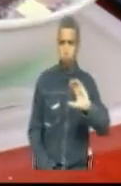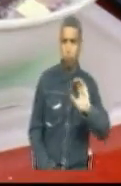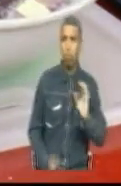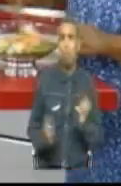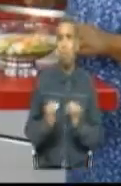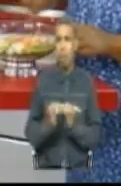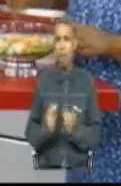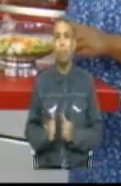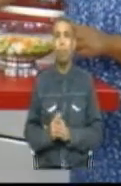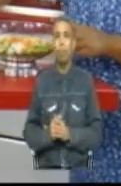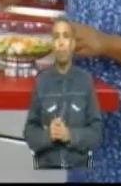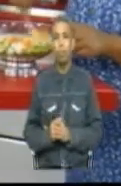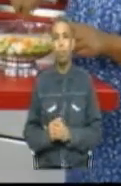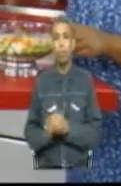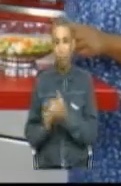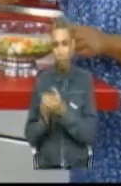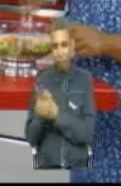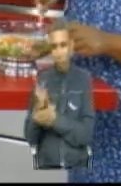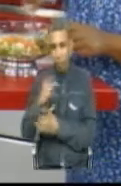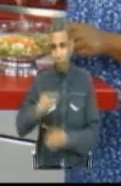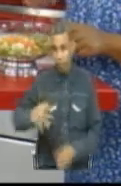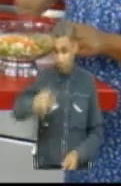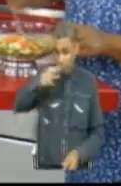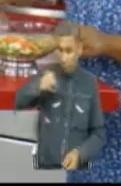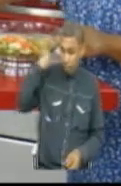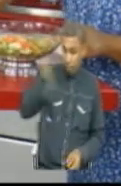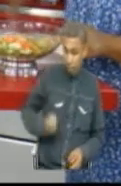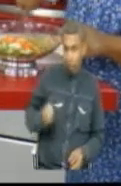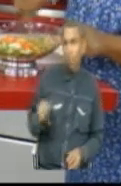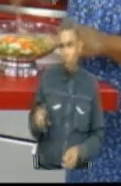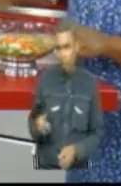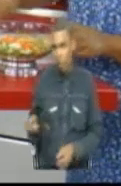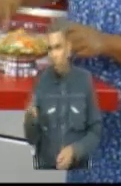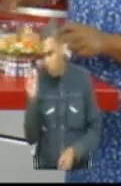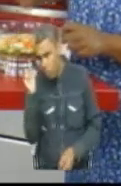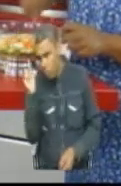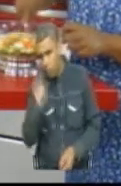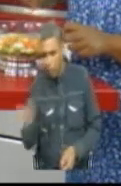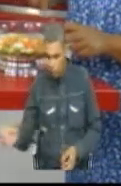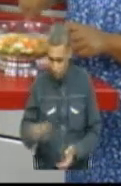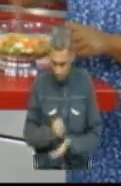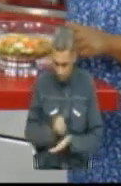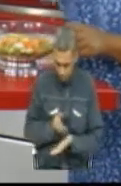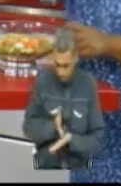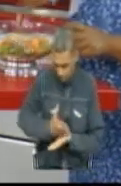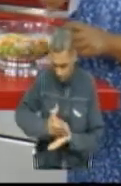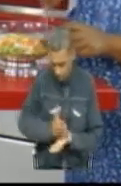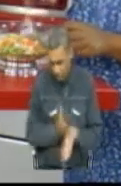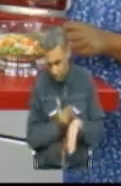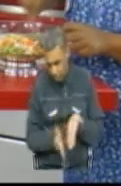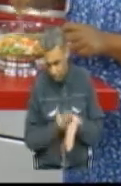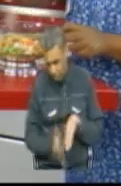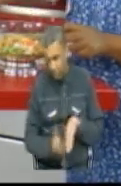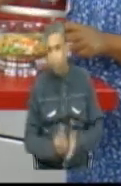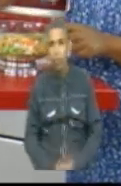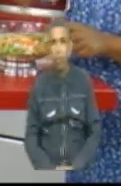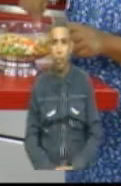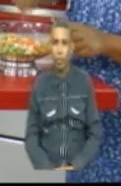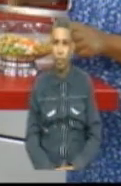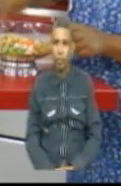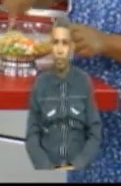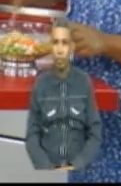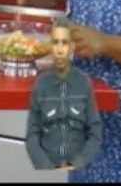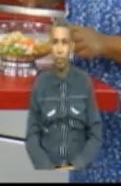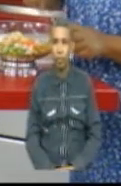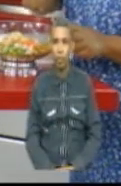una vez el conjunto de verduras hacerlo todo aquí ya va el gusto